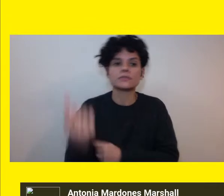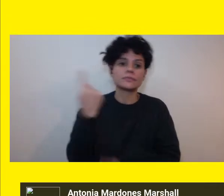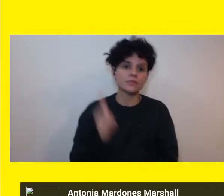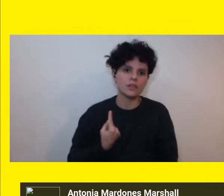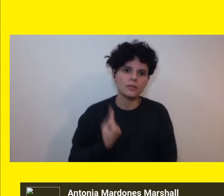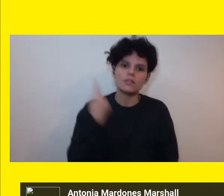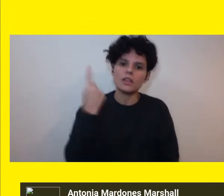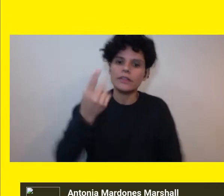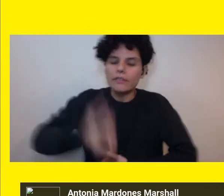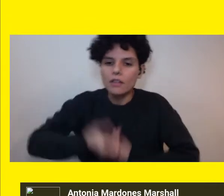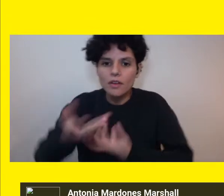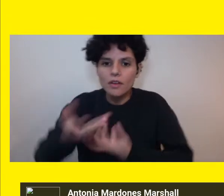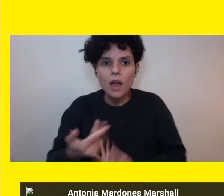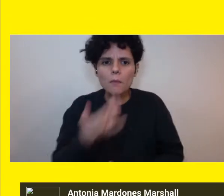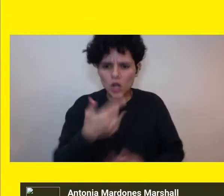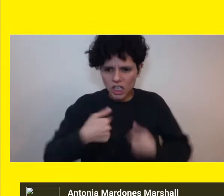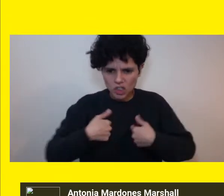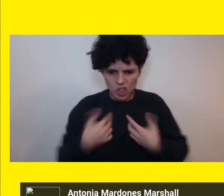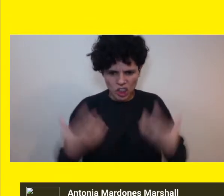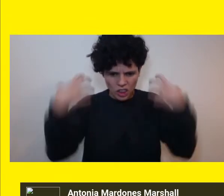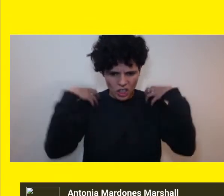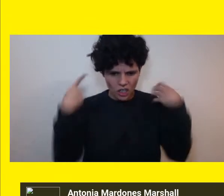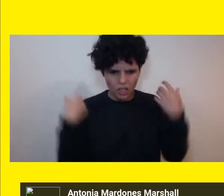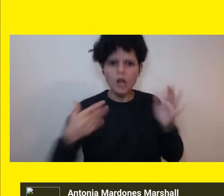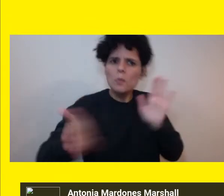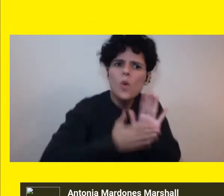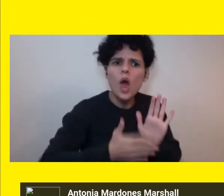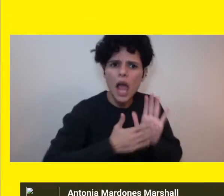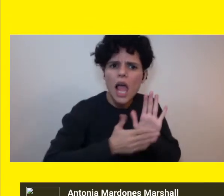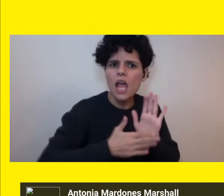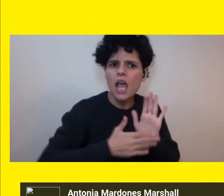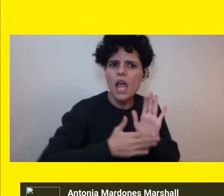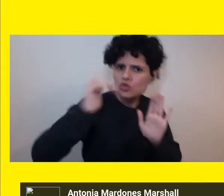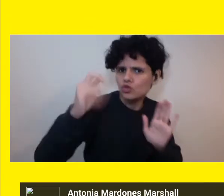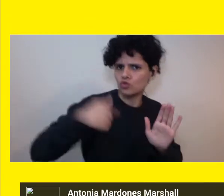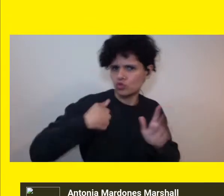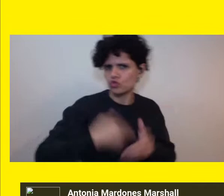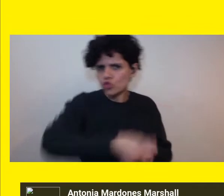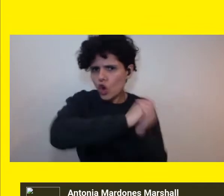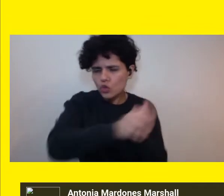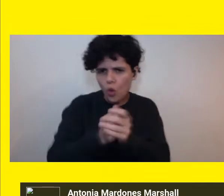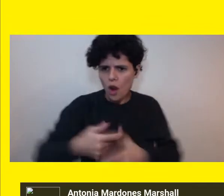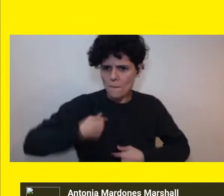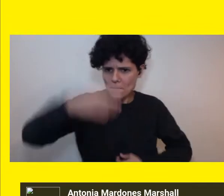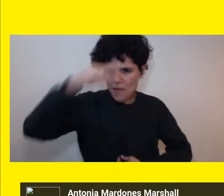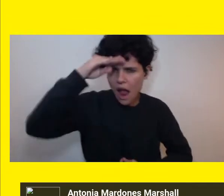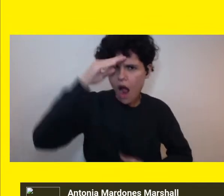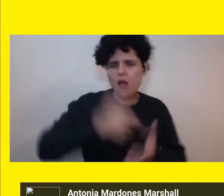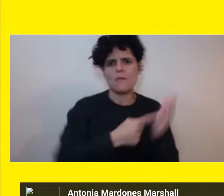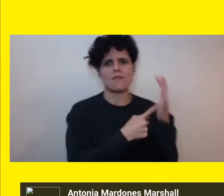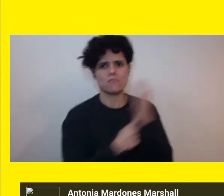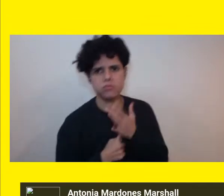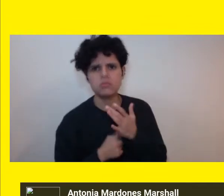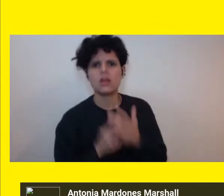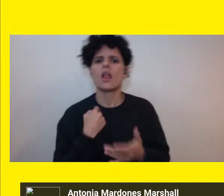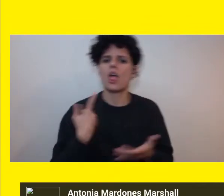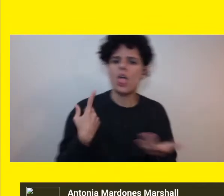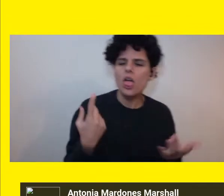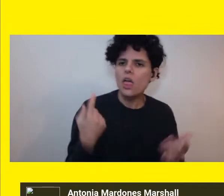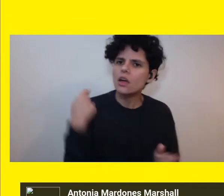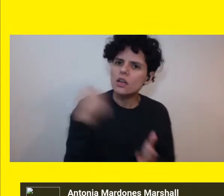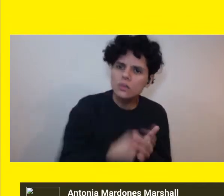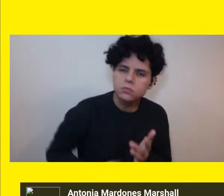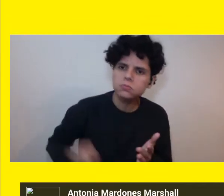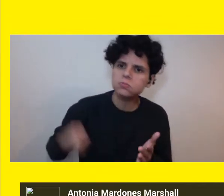a llevar, que uno fue víctima de tortura. Y entonces tienes que probar con esa cantidad de años